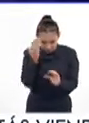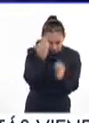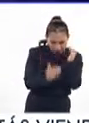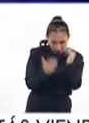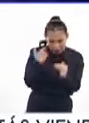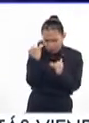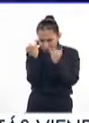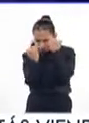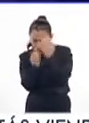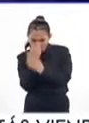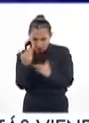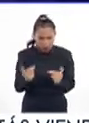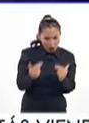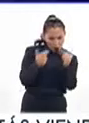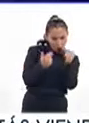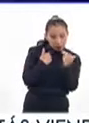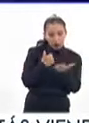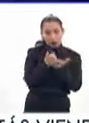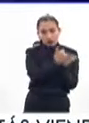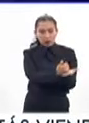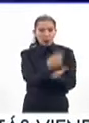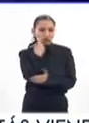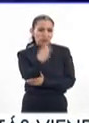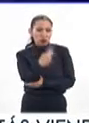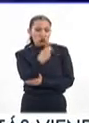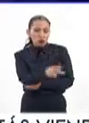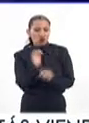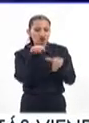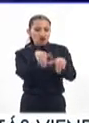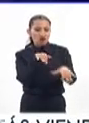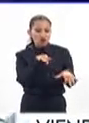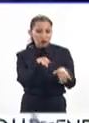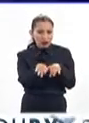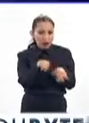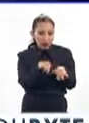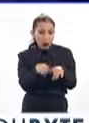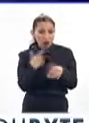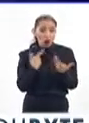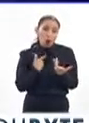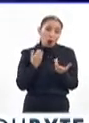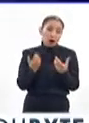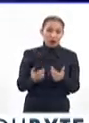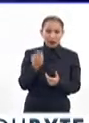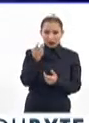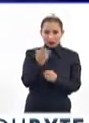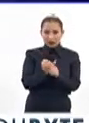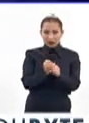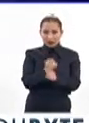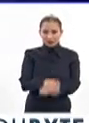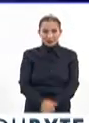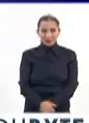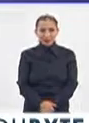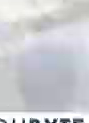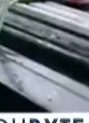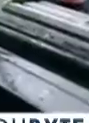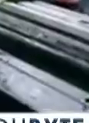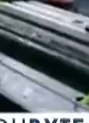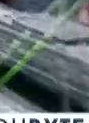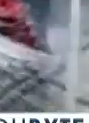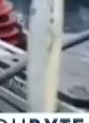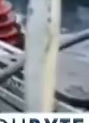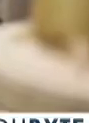de innovación y emprendimiento, que favorezcan su empleabilidad. De esto trata nuestro siguiente reportaje.